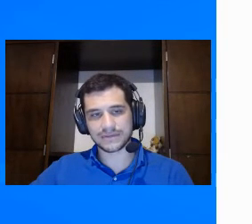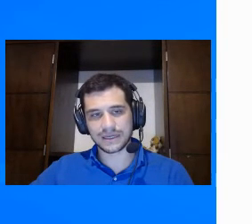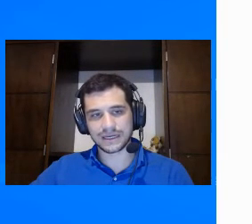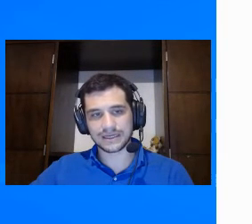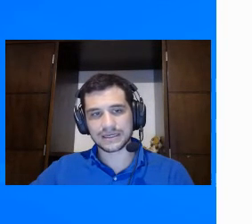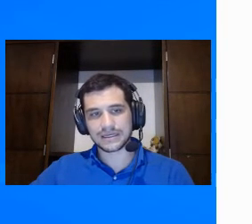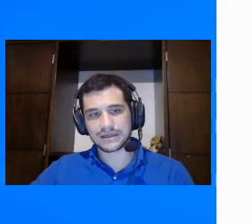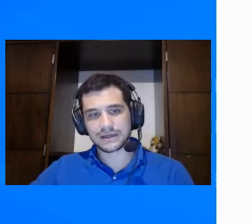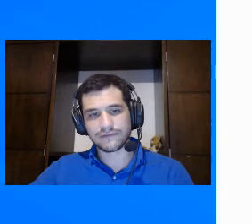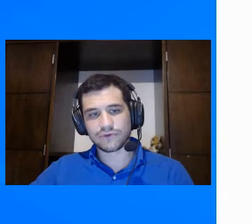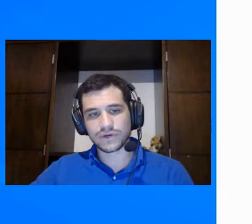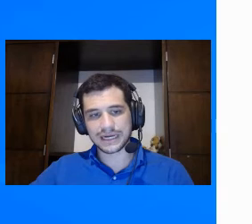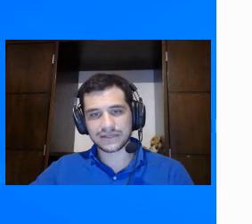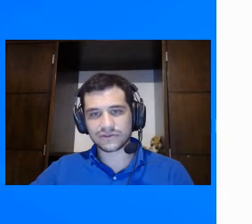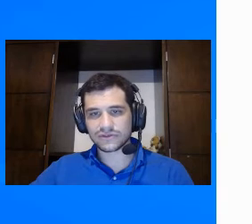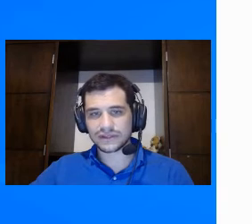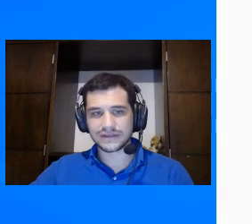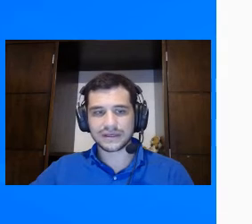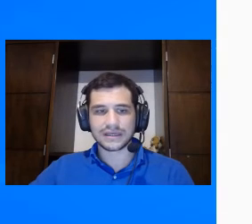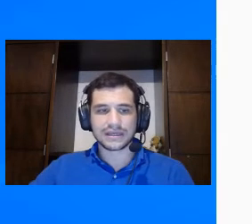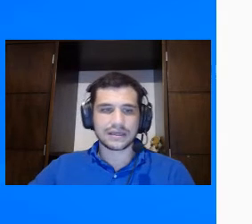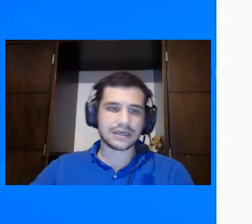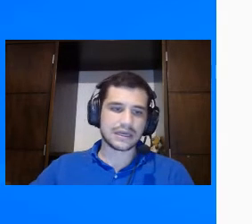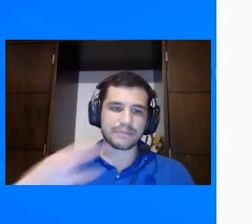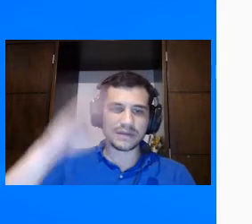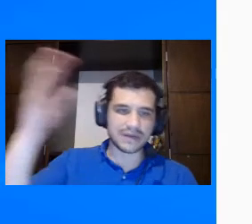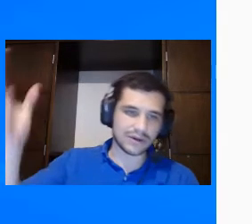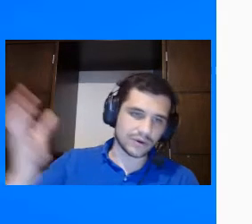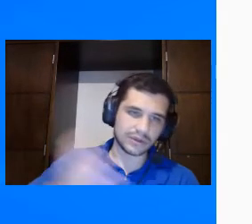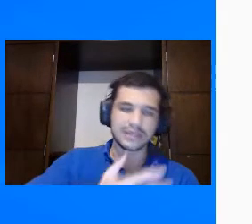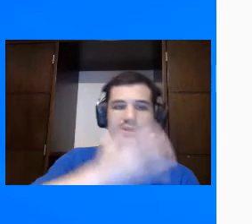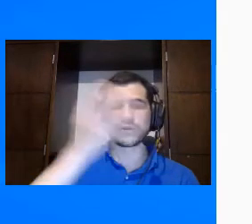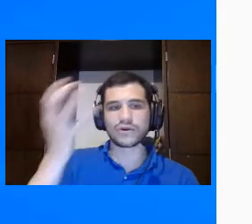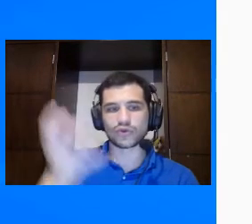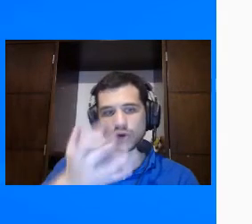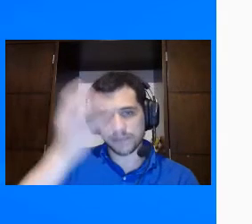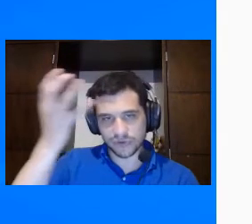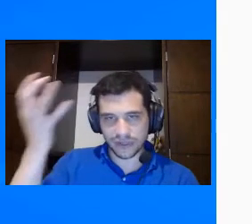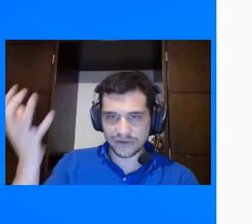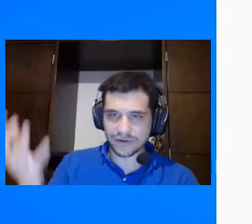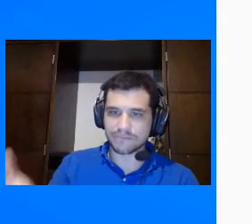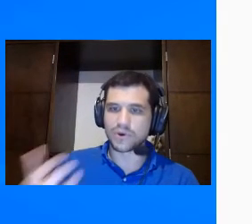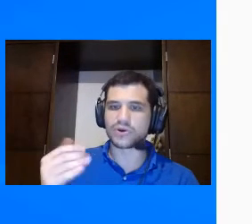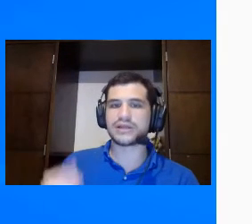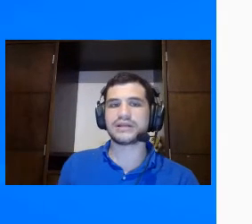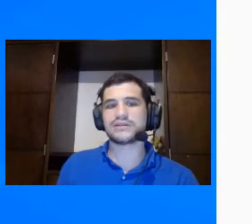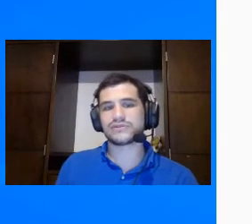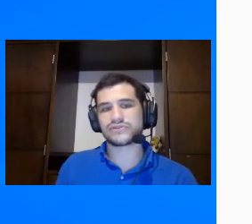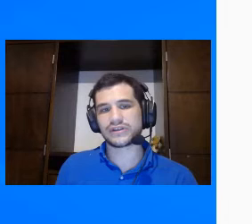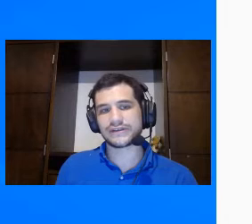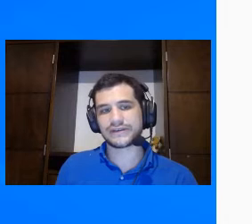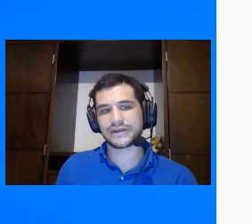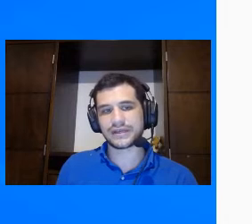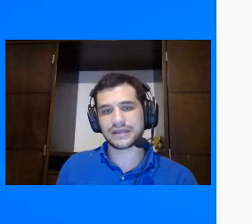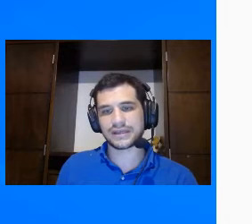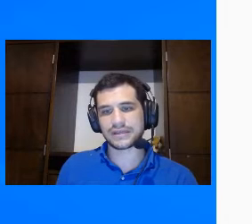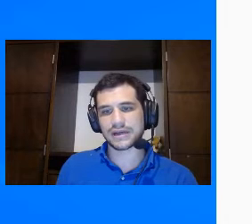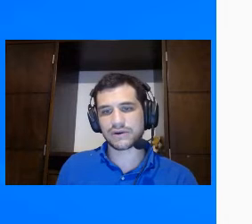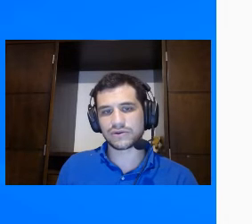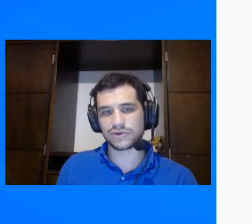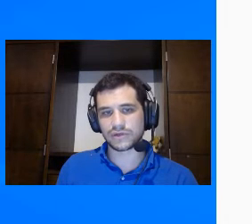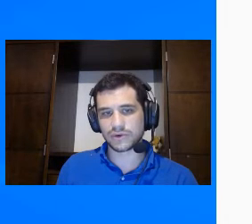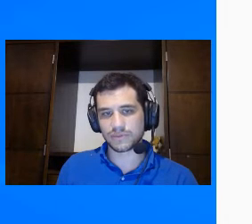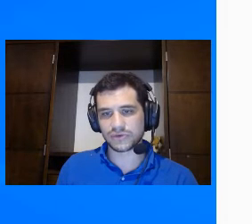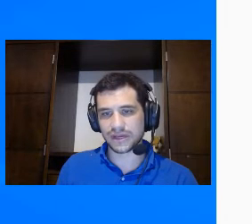la cerámica funeraria. Entonces, primero los cuerpos se descomponen, entonces